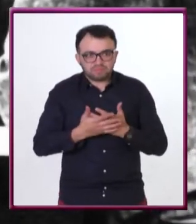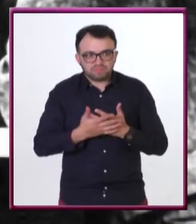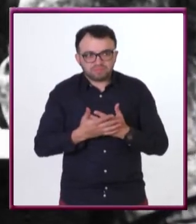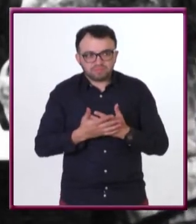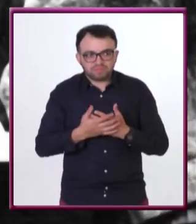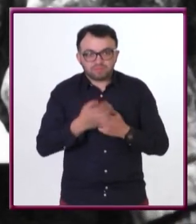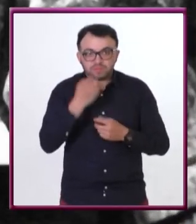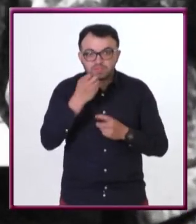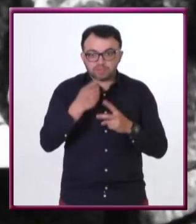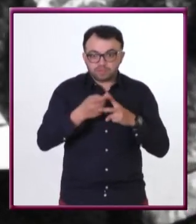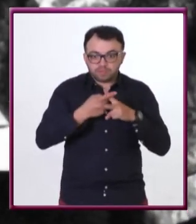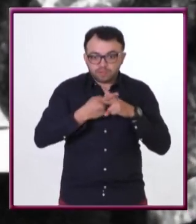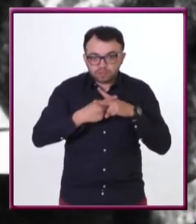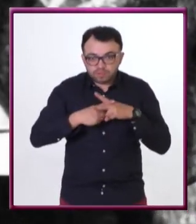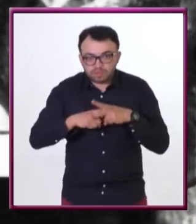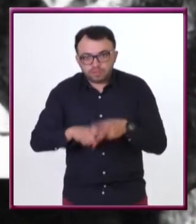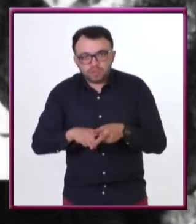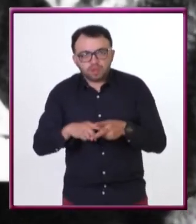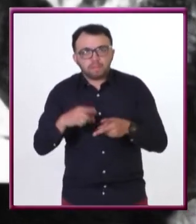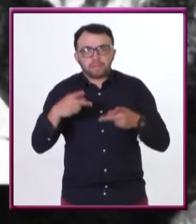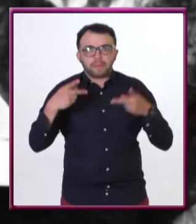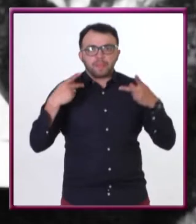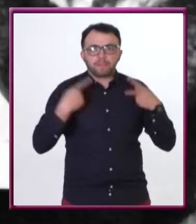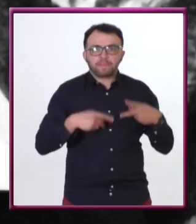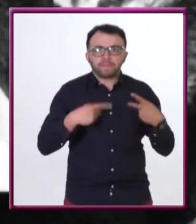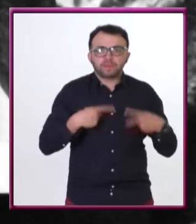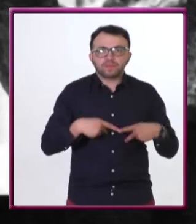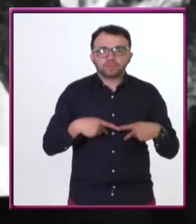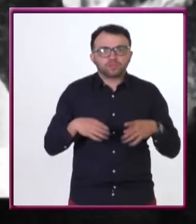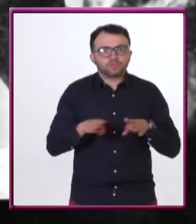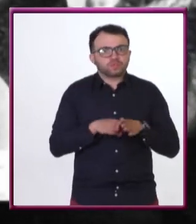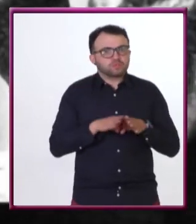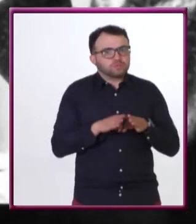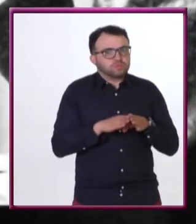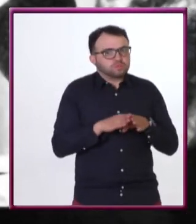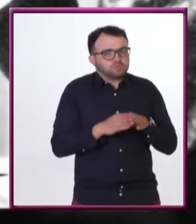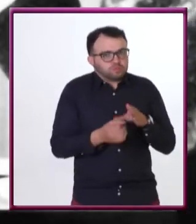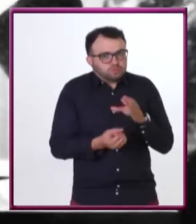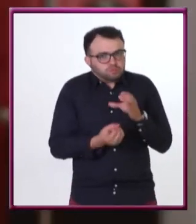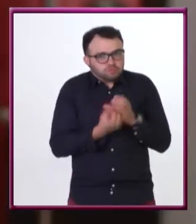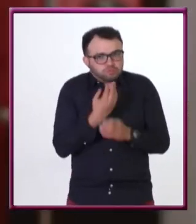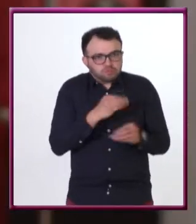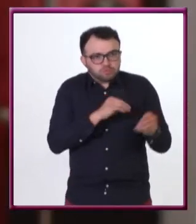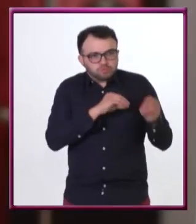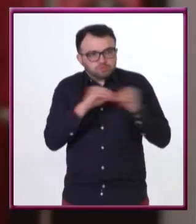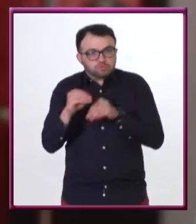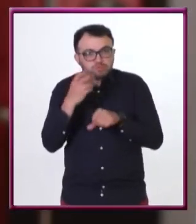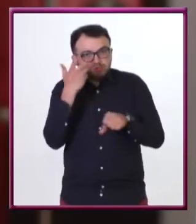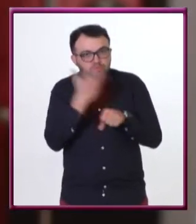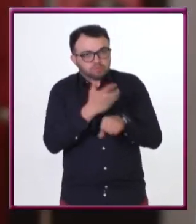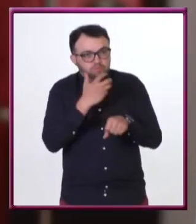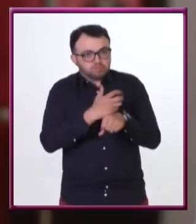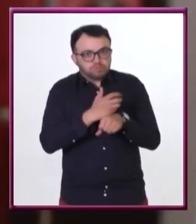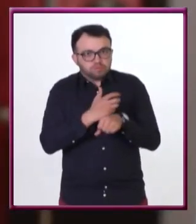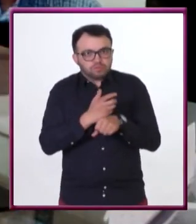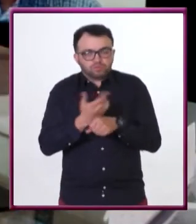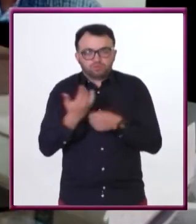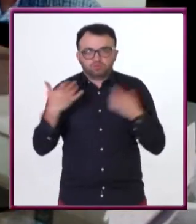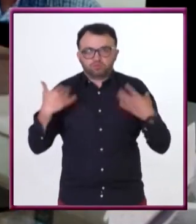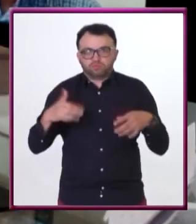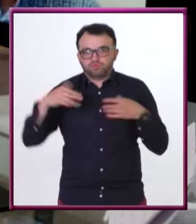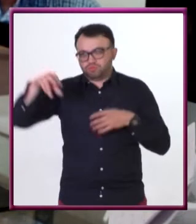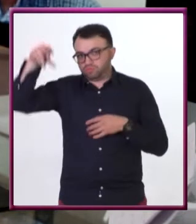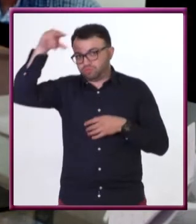Surge en el 73 un genio, Bobby Fischer, norteamericano, y les quita el campeonato.